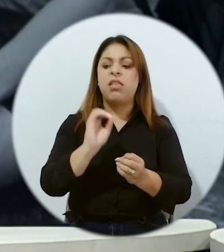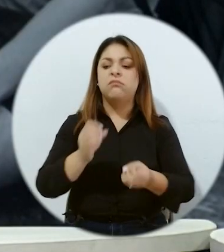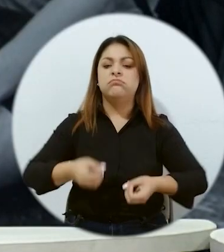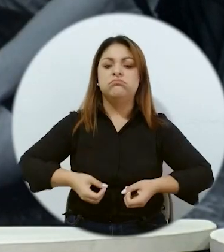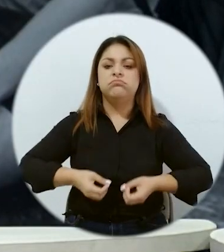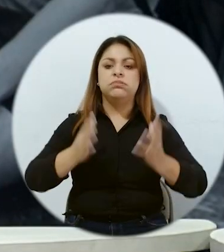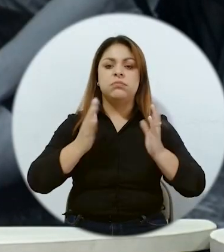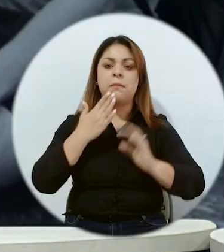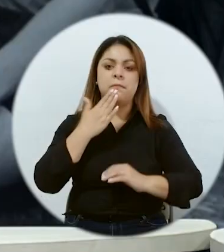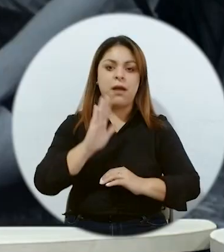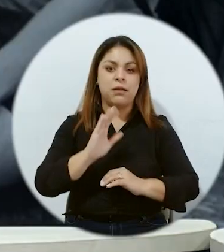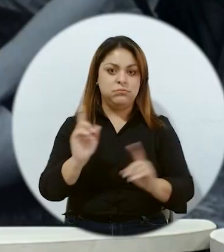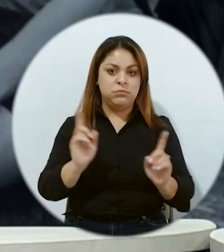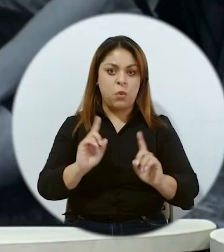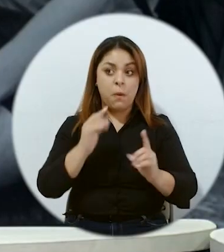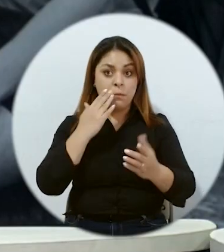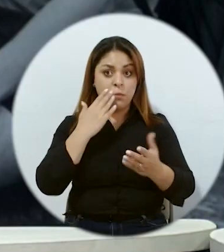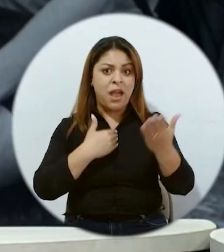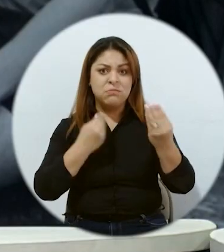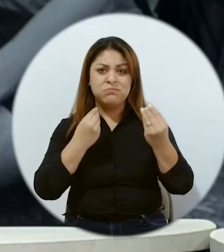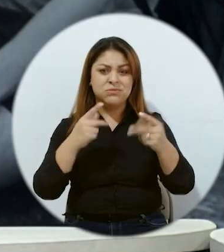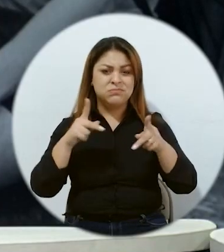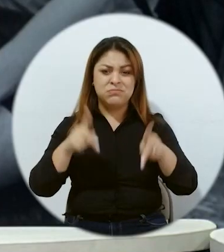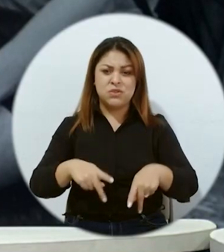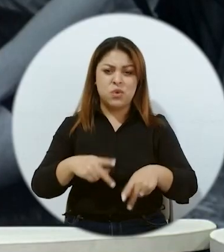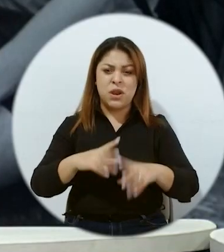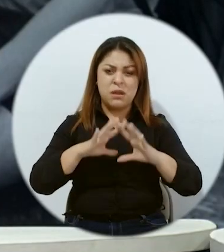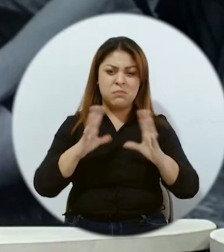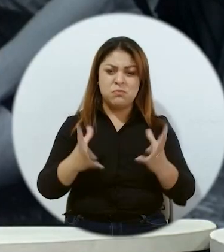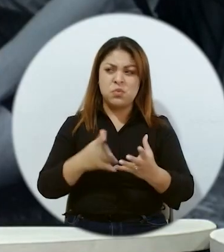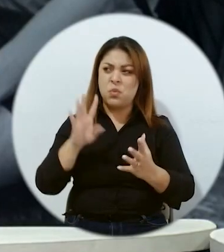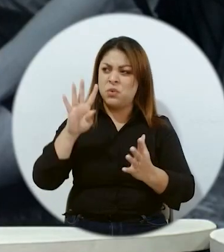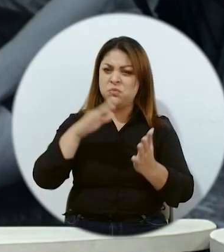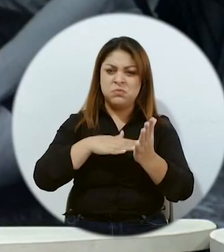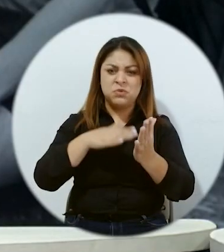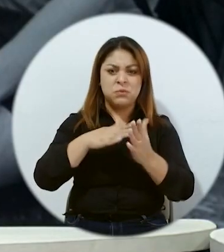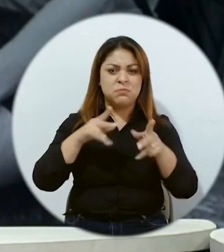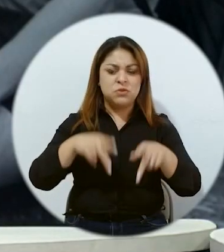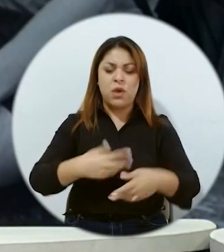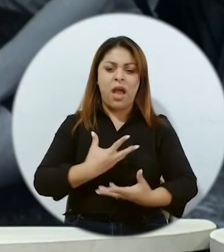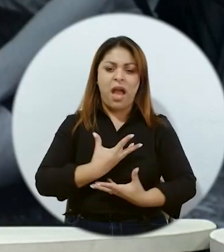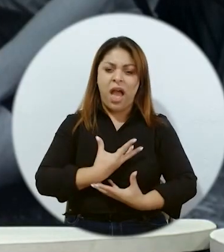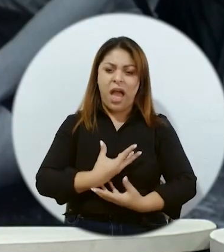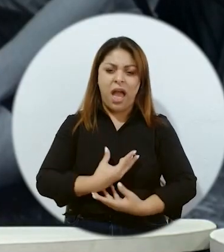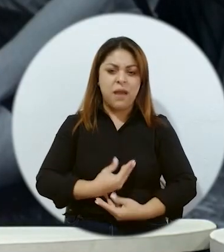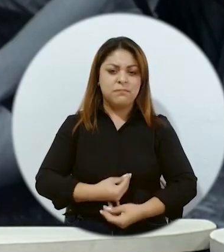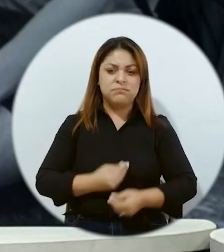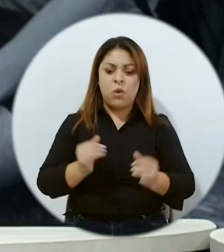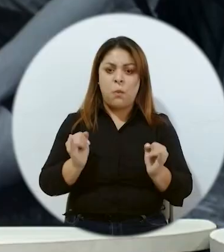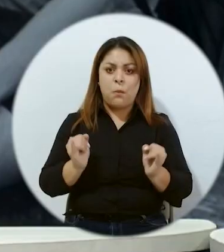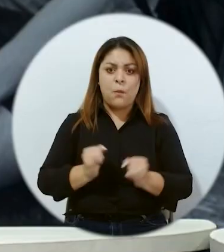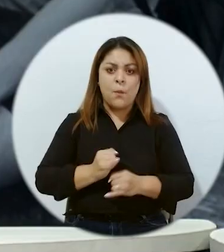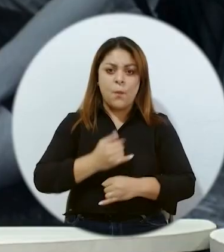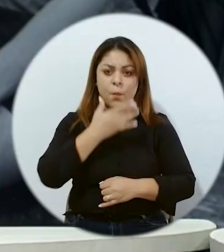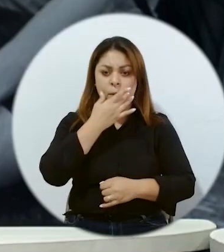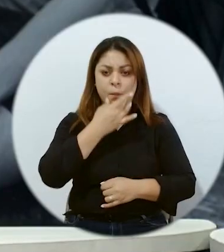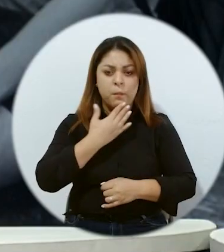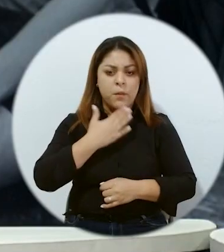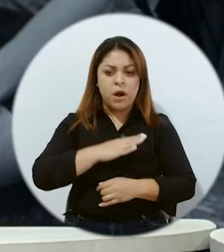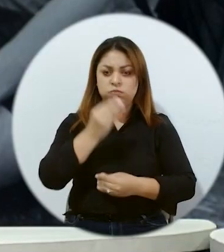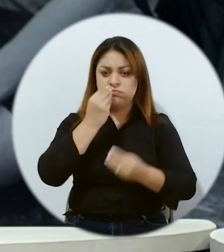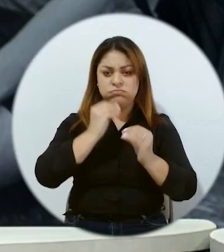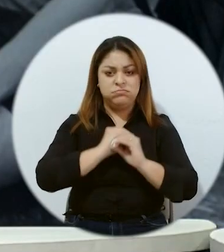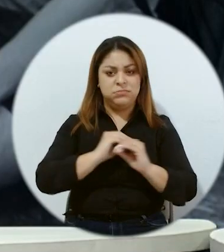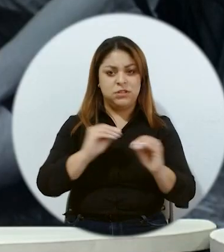cuando hablamos, como decía yo al inicio, de 4 millones de personas en el mundo que padecen hambre o desnutrición. Esto es bien importante a la hora de una